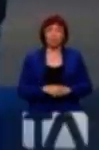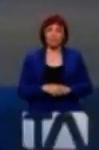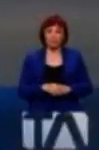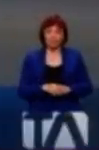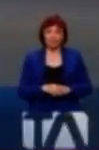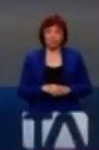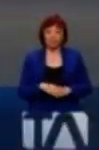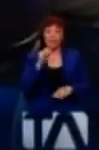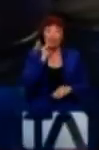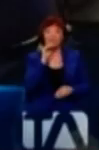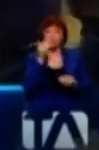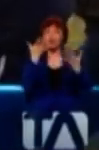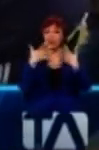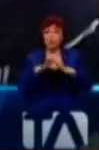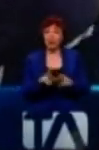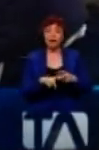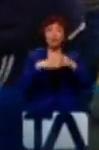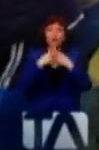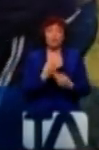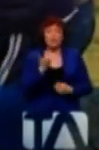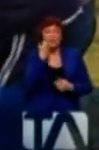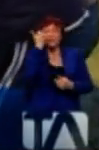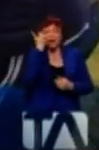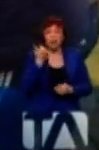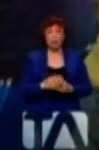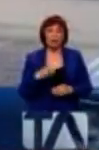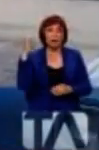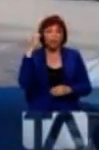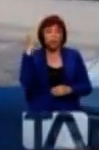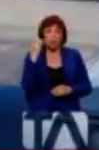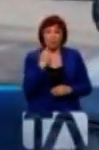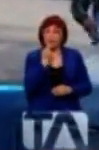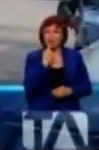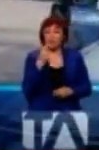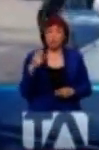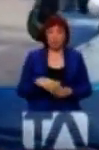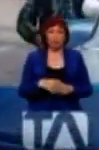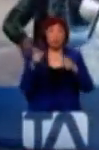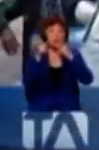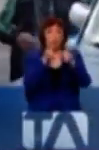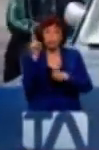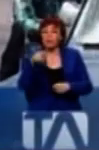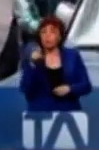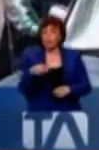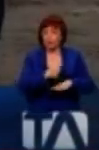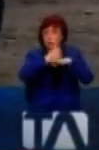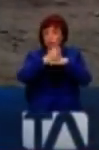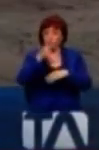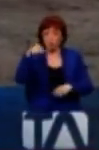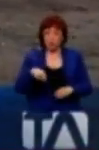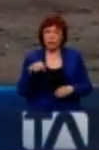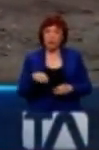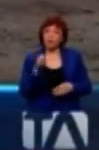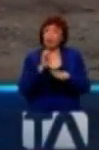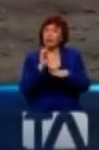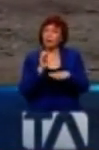La alerta emitida por el brote de fiebre aftosa en Colombia obliga a los entes de control ecuatorianos a tomar medidas radicales para